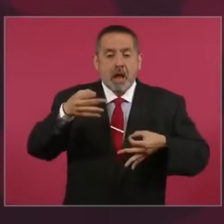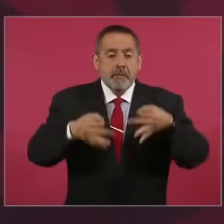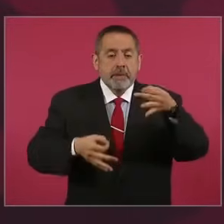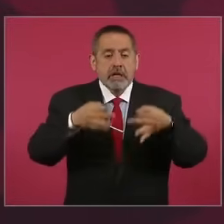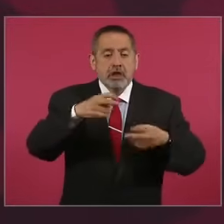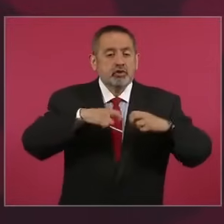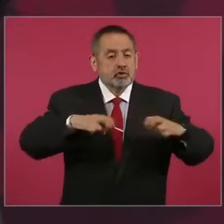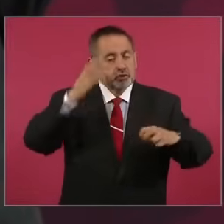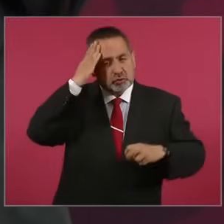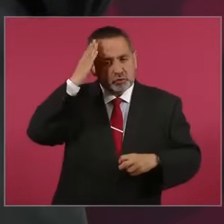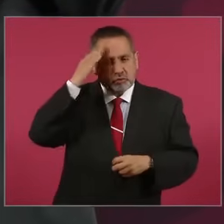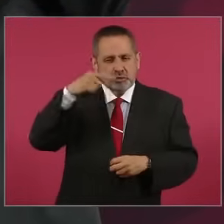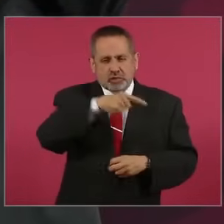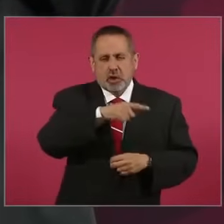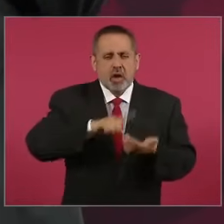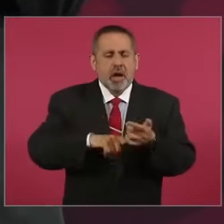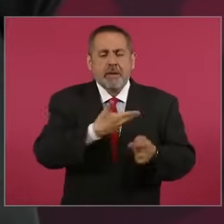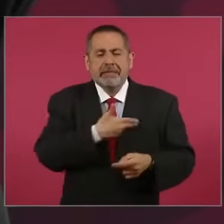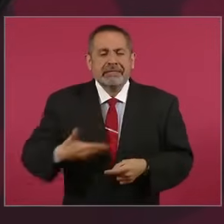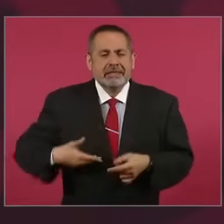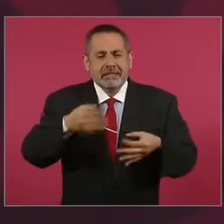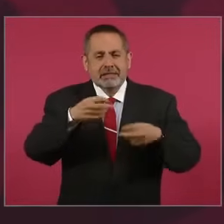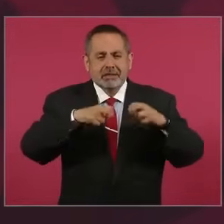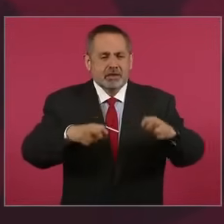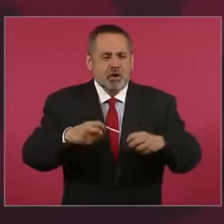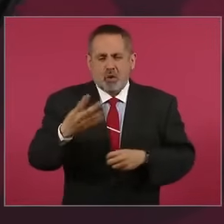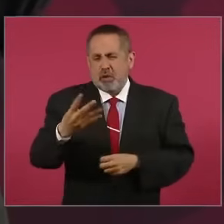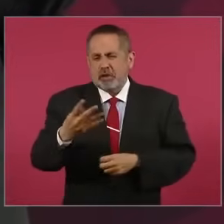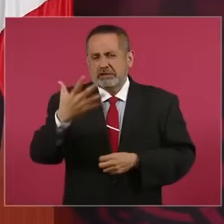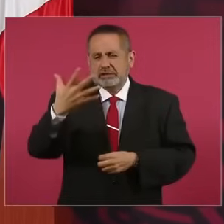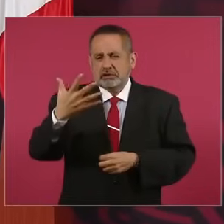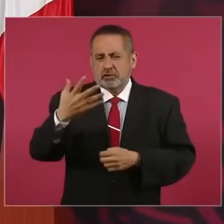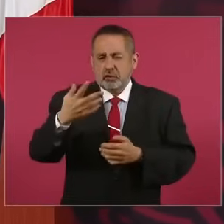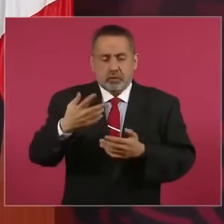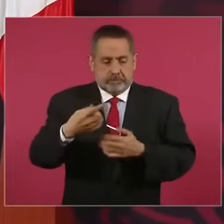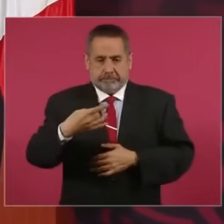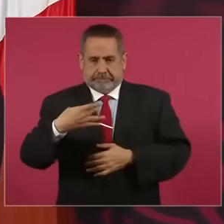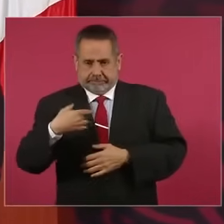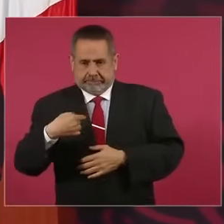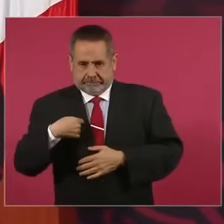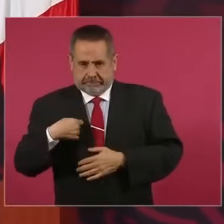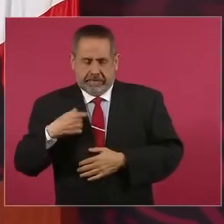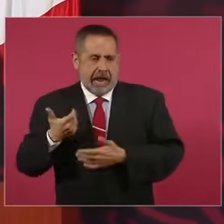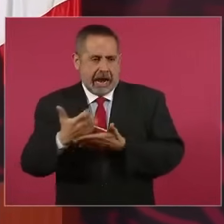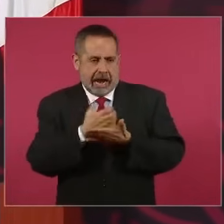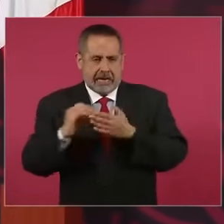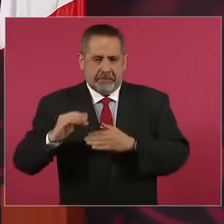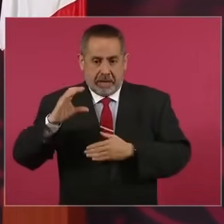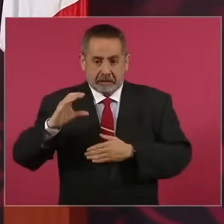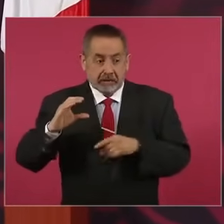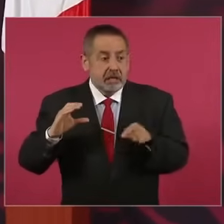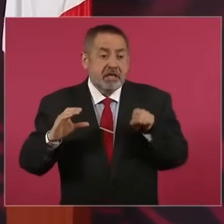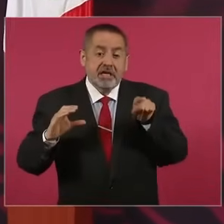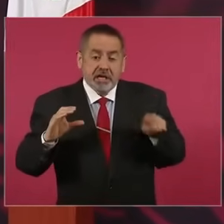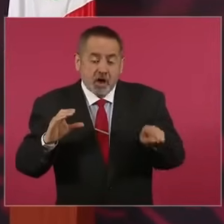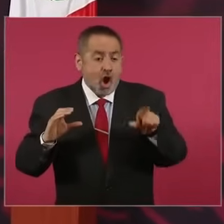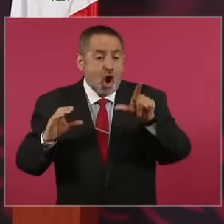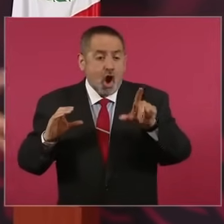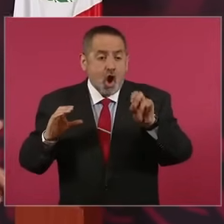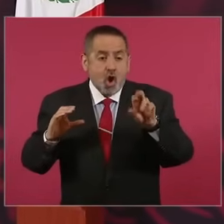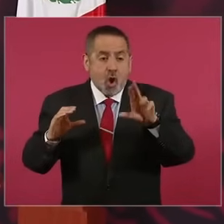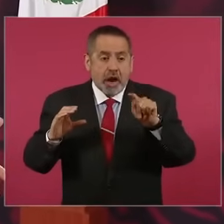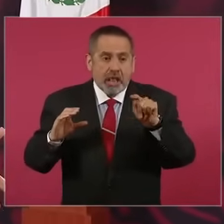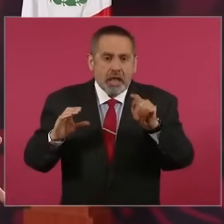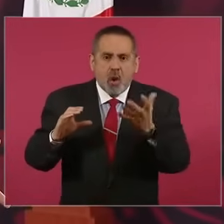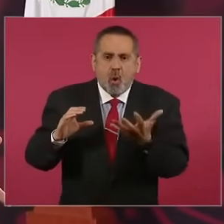Un ministro de la Corte o la presidenta de la Corte gana 4 o 5 veces más que yo, ¿sí? Nada más que Loret gana